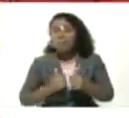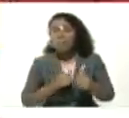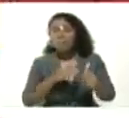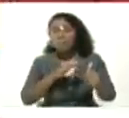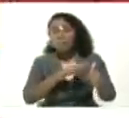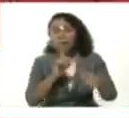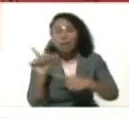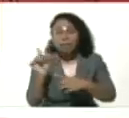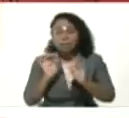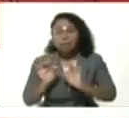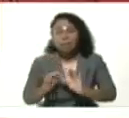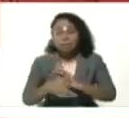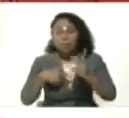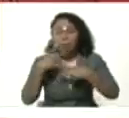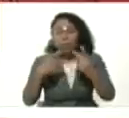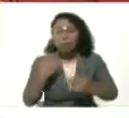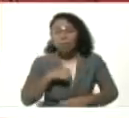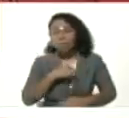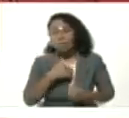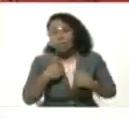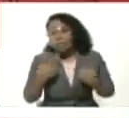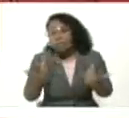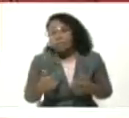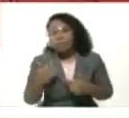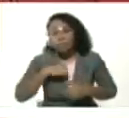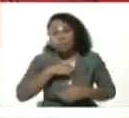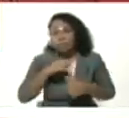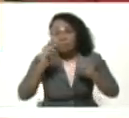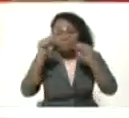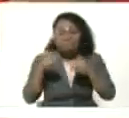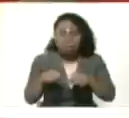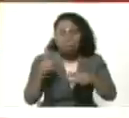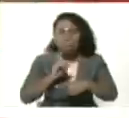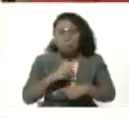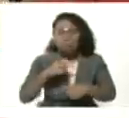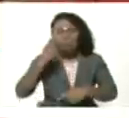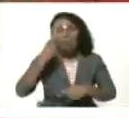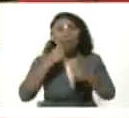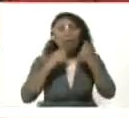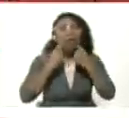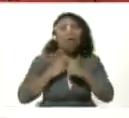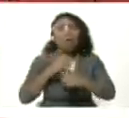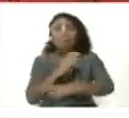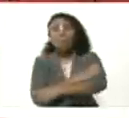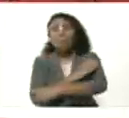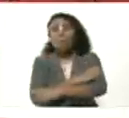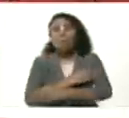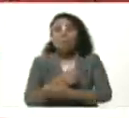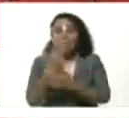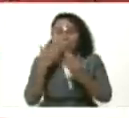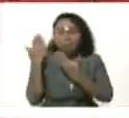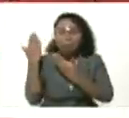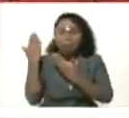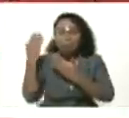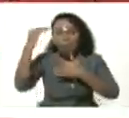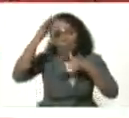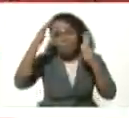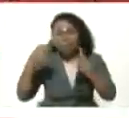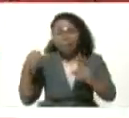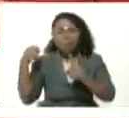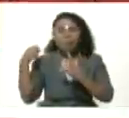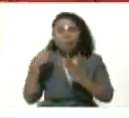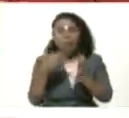por esto, políticamente somos nosotros y aquí estamos, no nos rendimos. Los llorones de la oposición, mira, atentan contra el